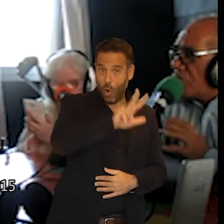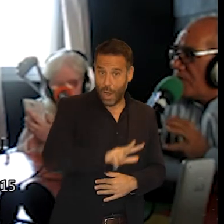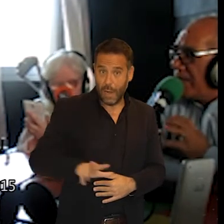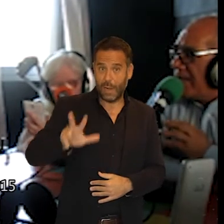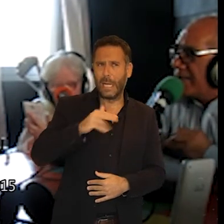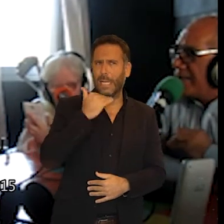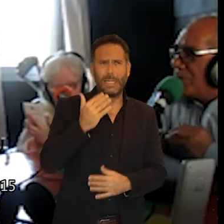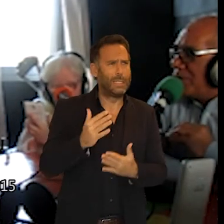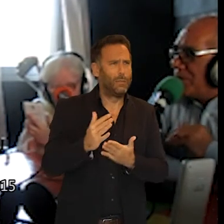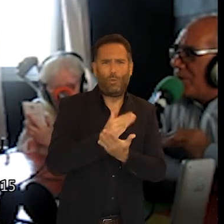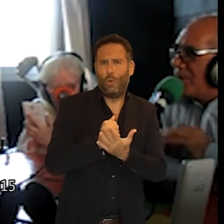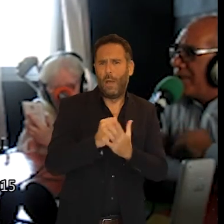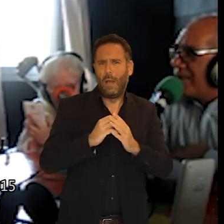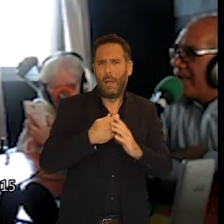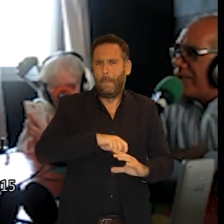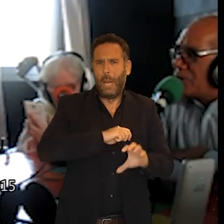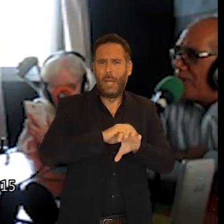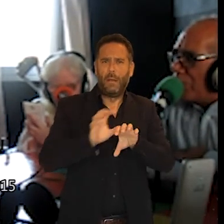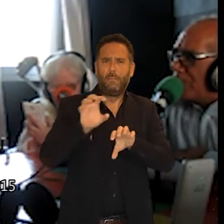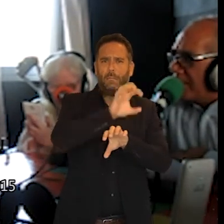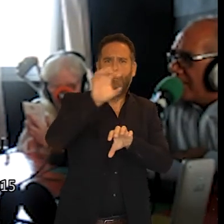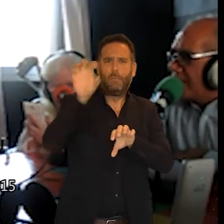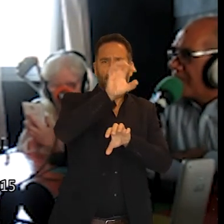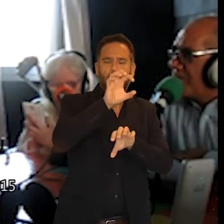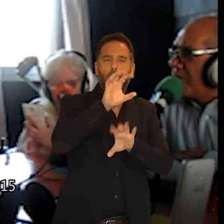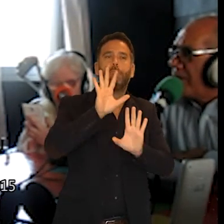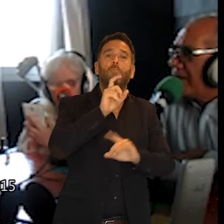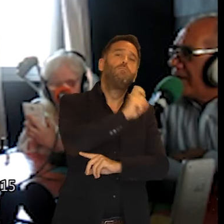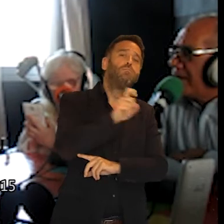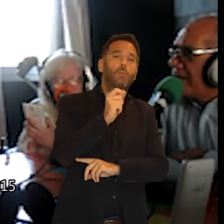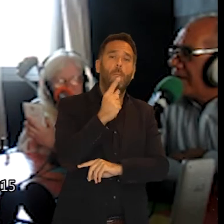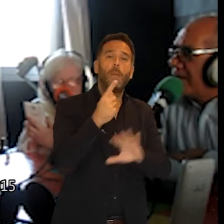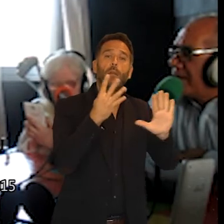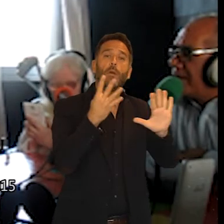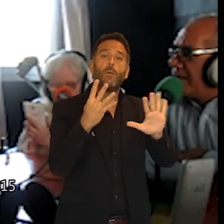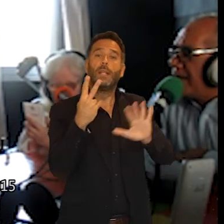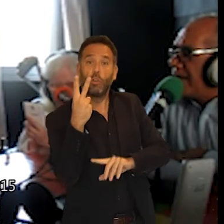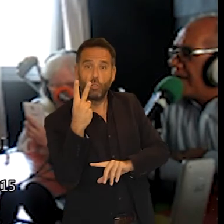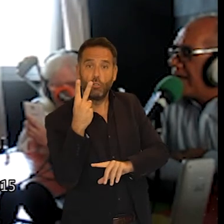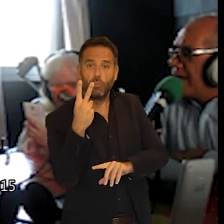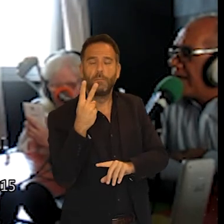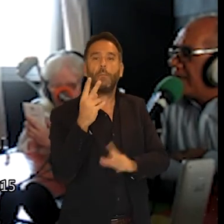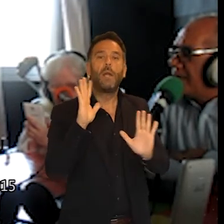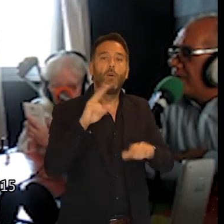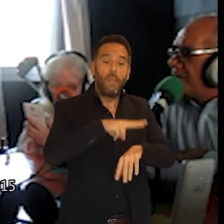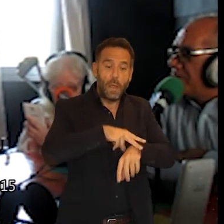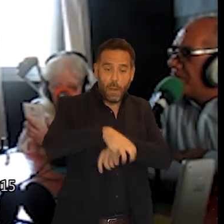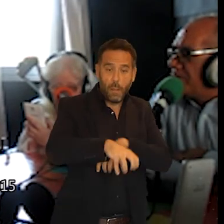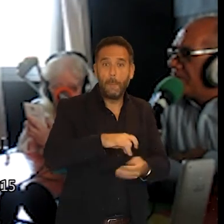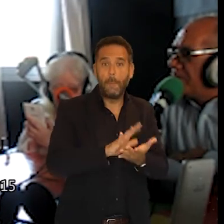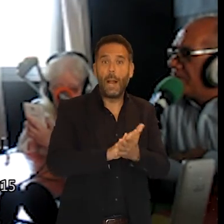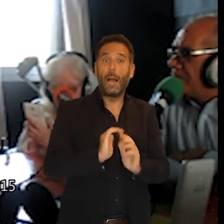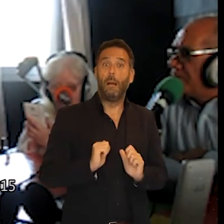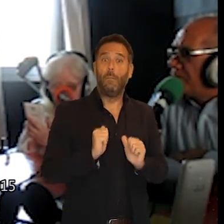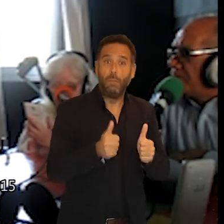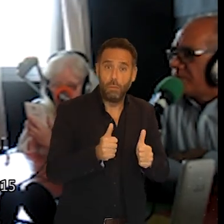casi todas las comunidades españolas y nació en el año 1992. Uh-huh. En Málaga empezamos la andadura